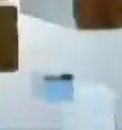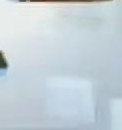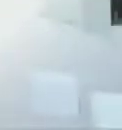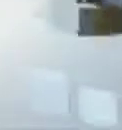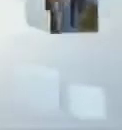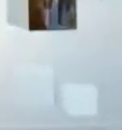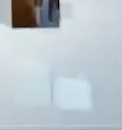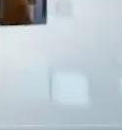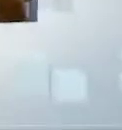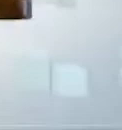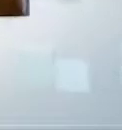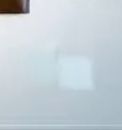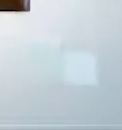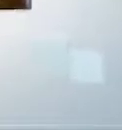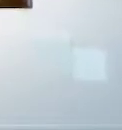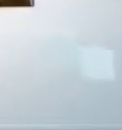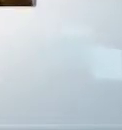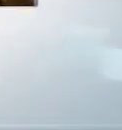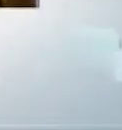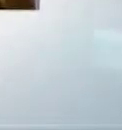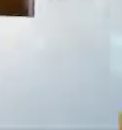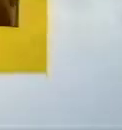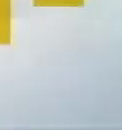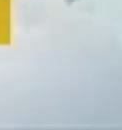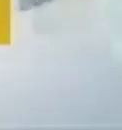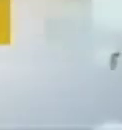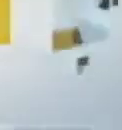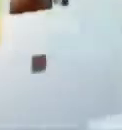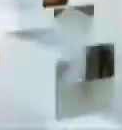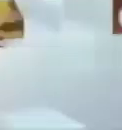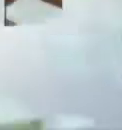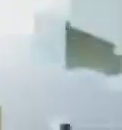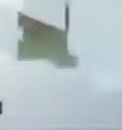Te convido a creerme cuando digo futuro.